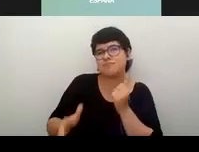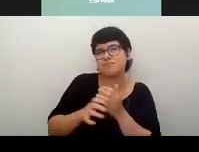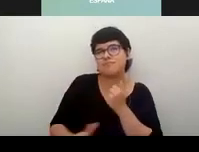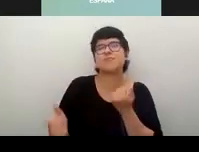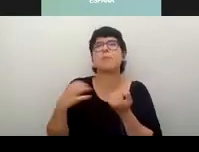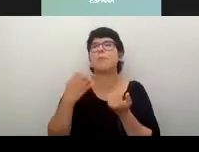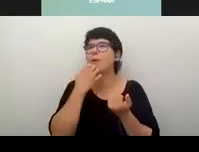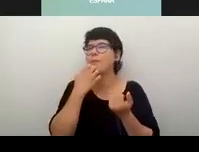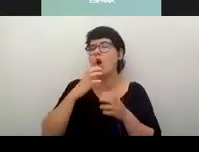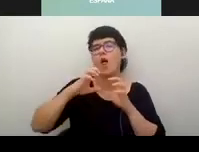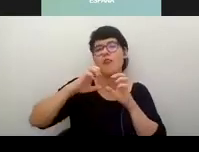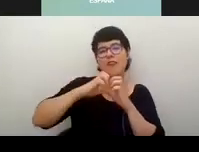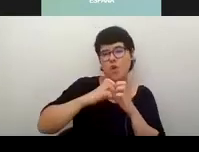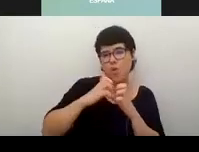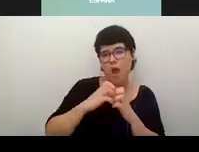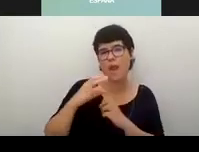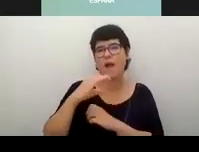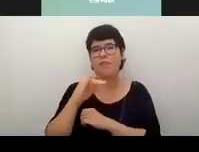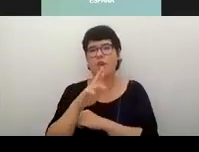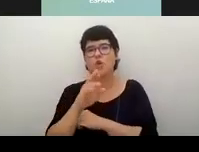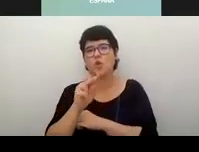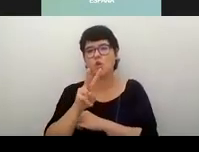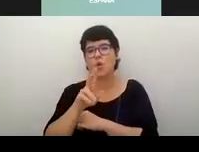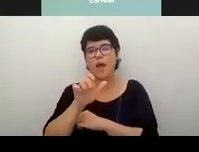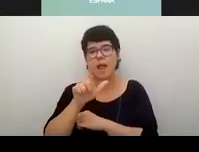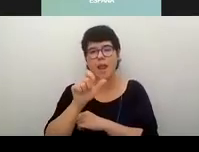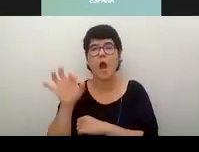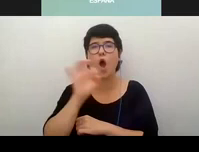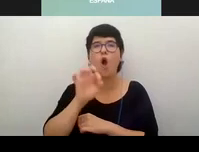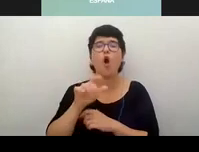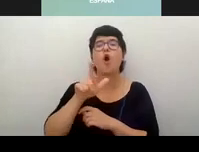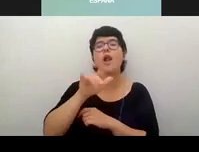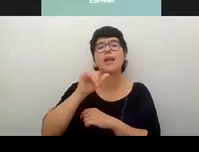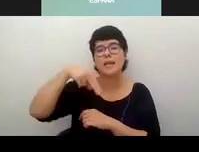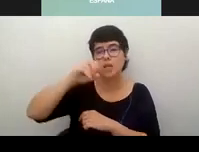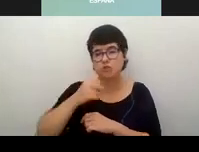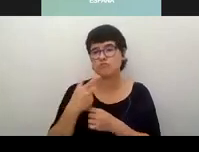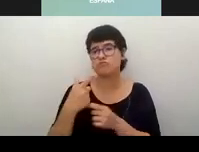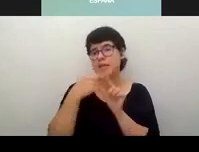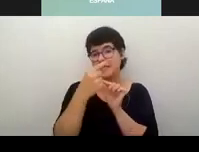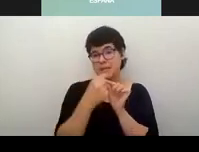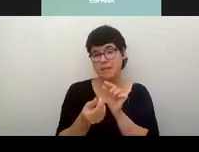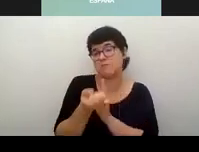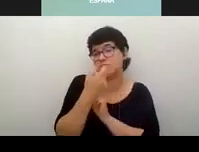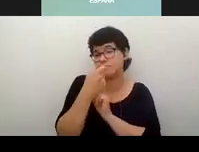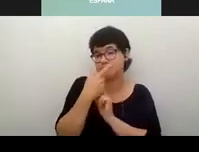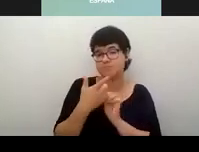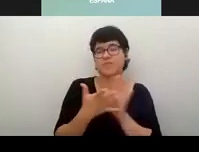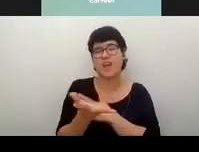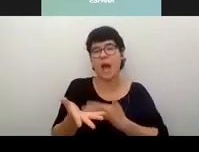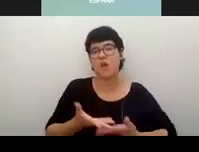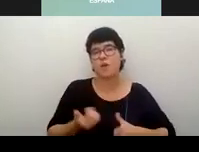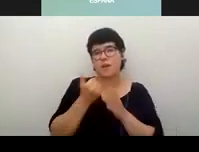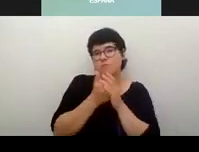de lino en remojo, que es fibra pura, para ayudar a realizar una evacuación